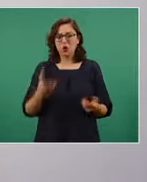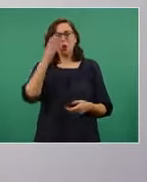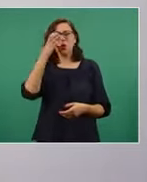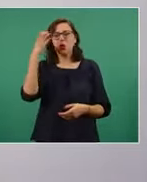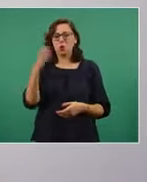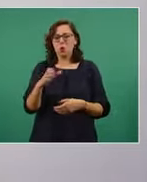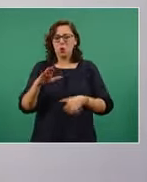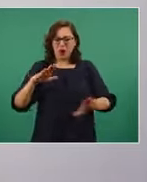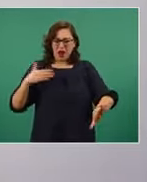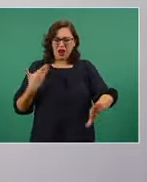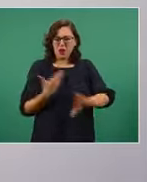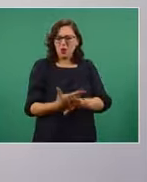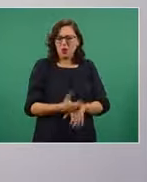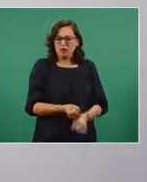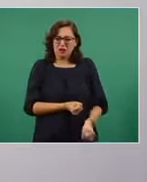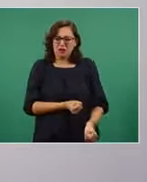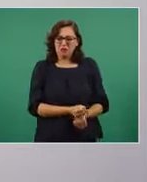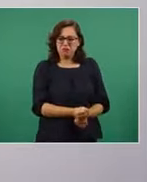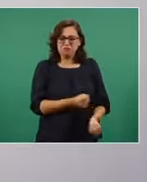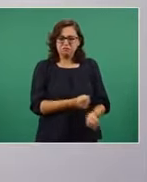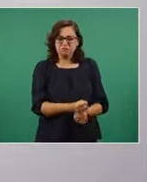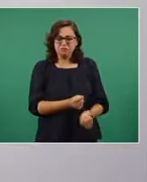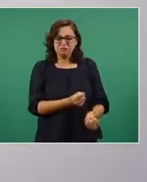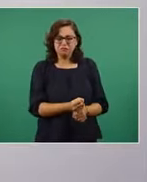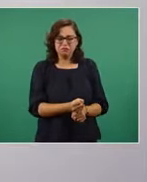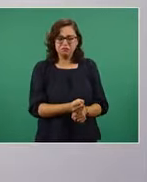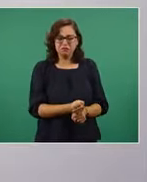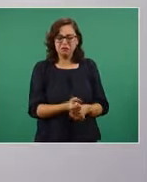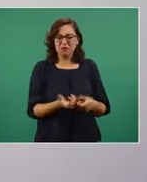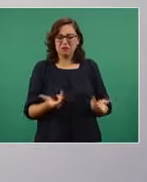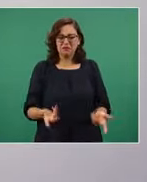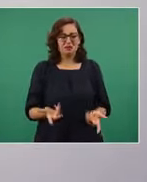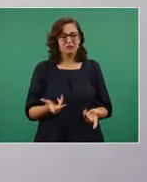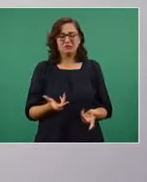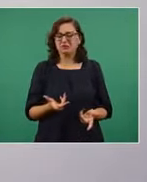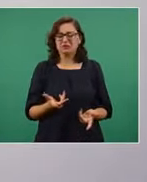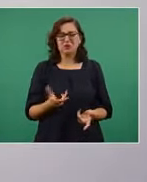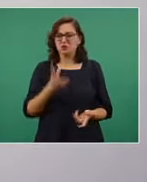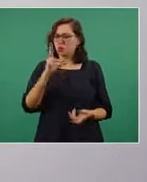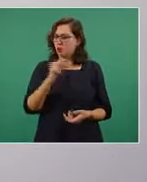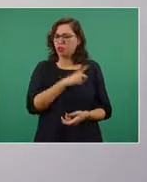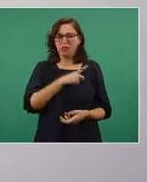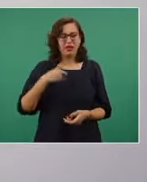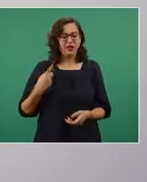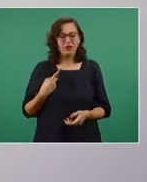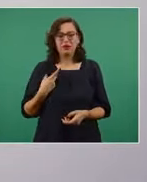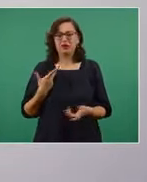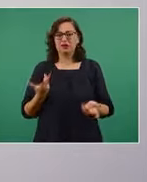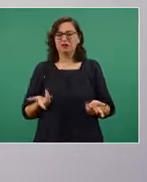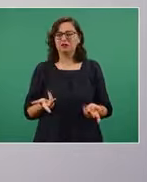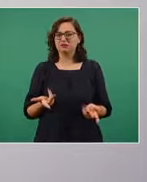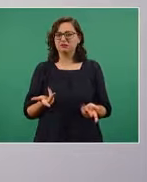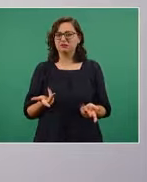para con los animales ni para con nadie.